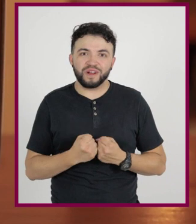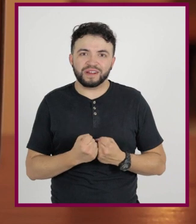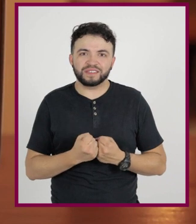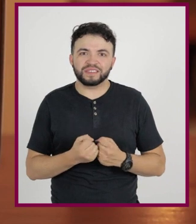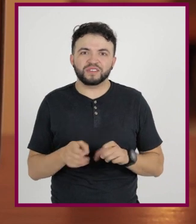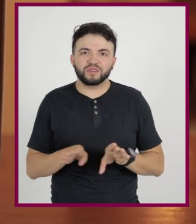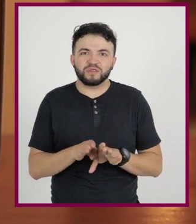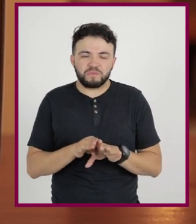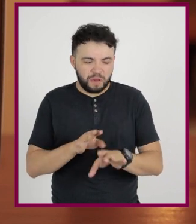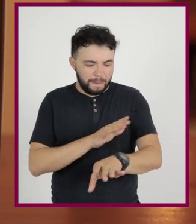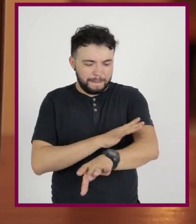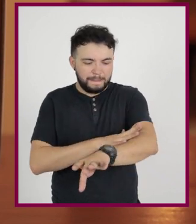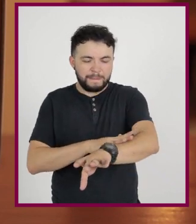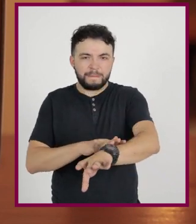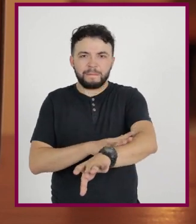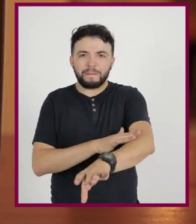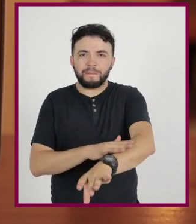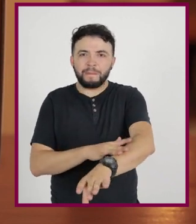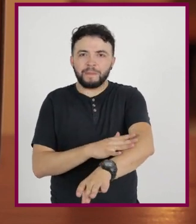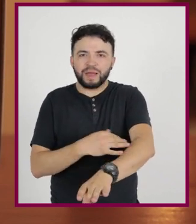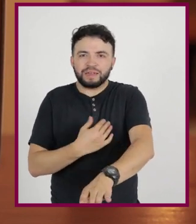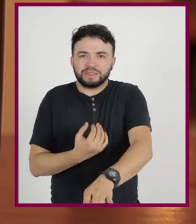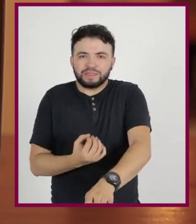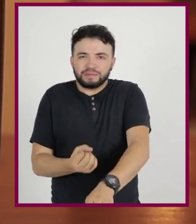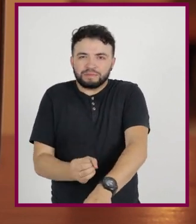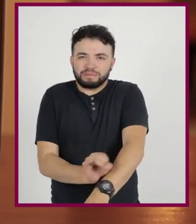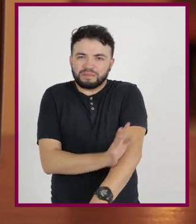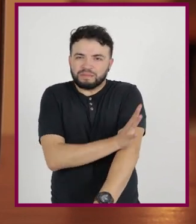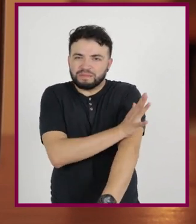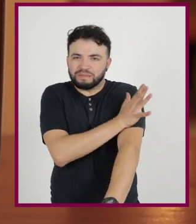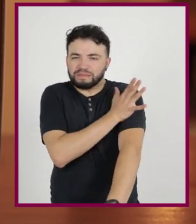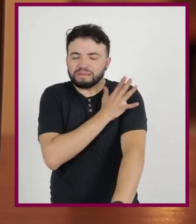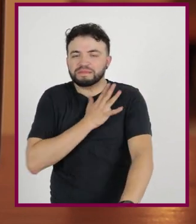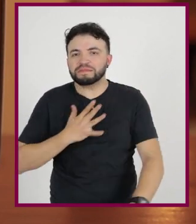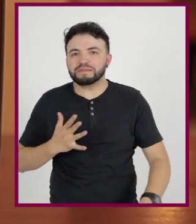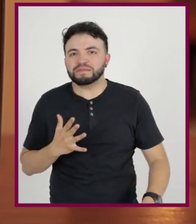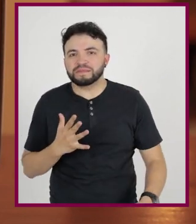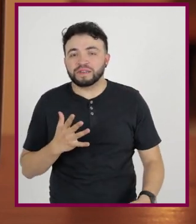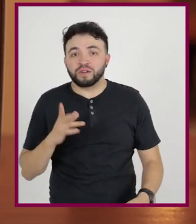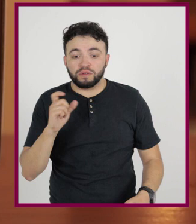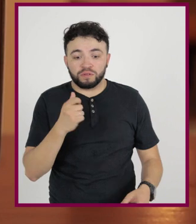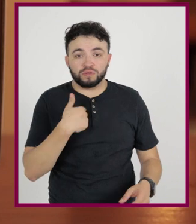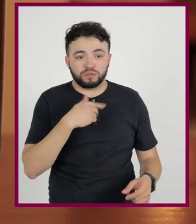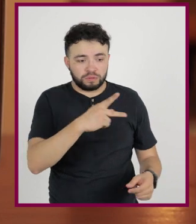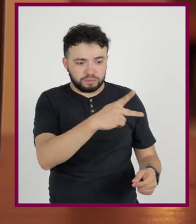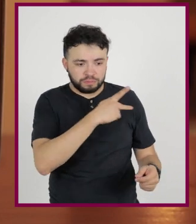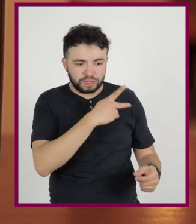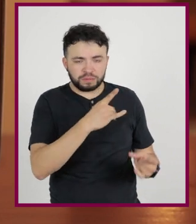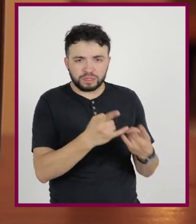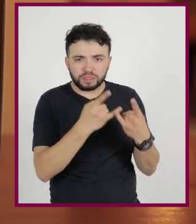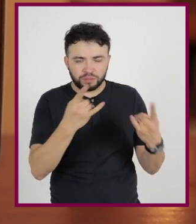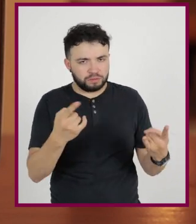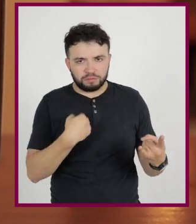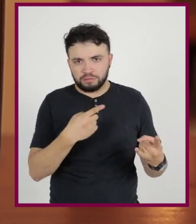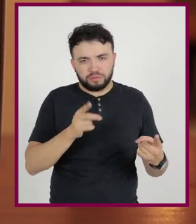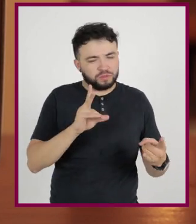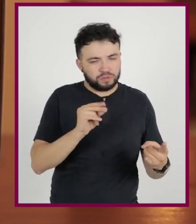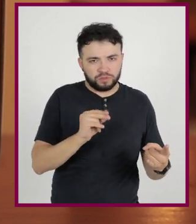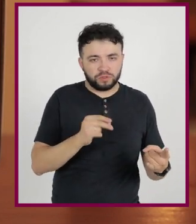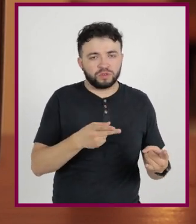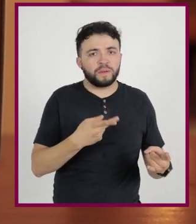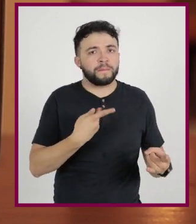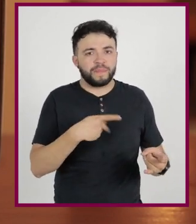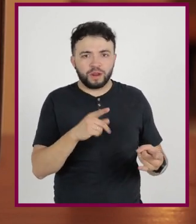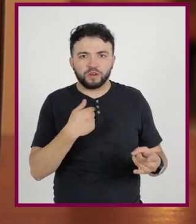muy fuerte, como muy a flor de piel, como dicen. Y a pesar de no sentirme identificada con la historia que se cuenta en el